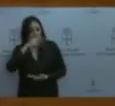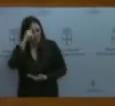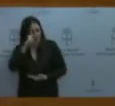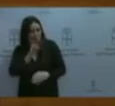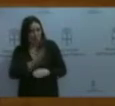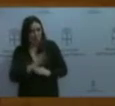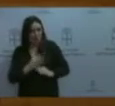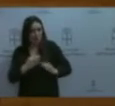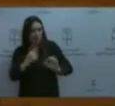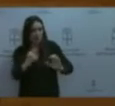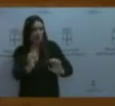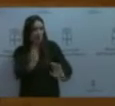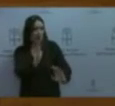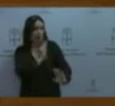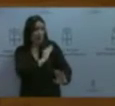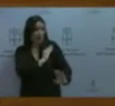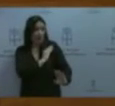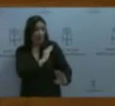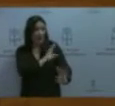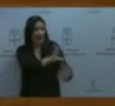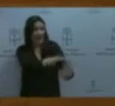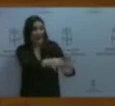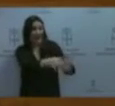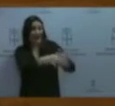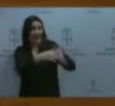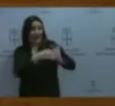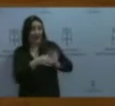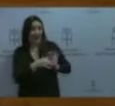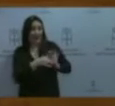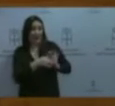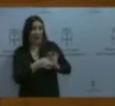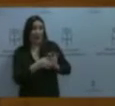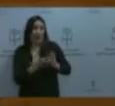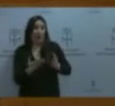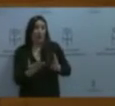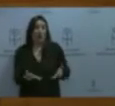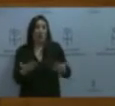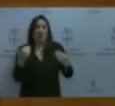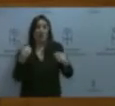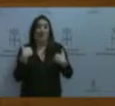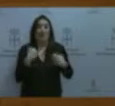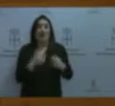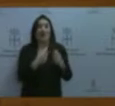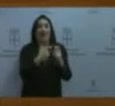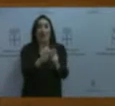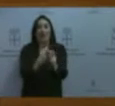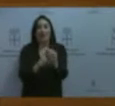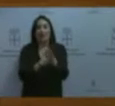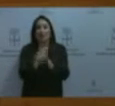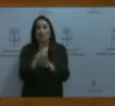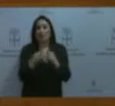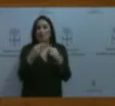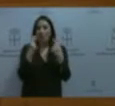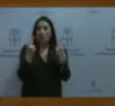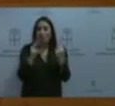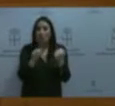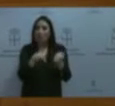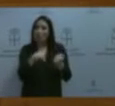hace una pregunta que tiene que ver con las competencias de las áreas de gestión clínica y me saque usted con su